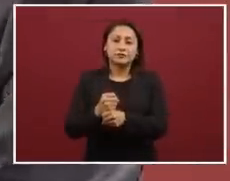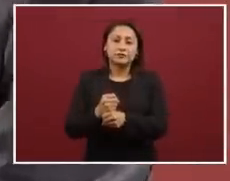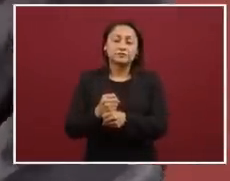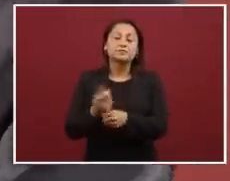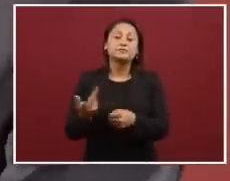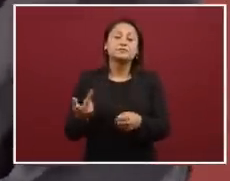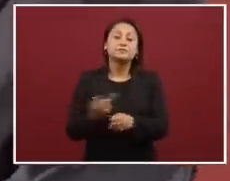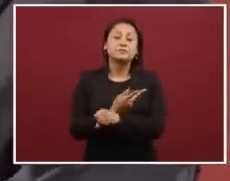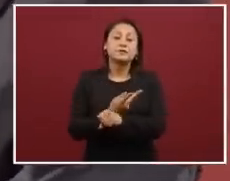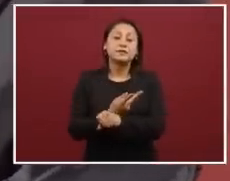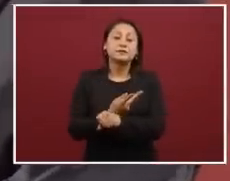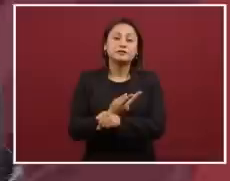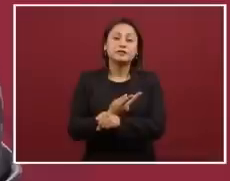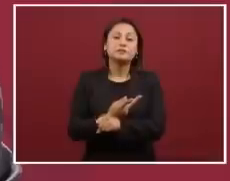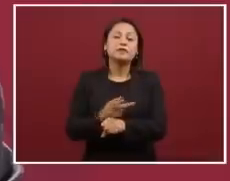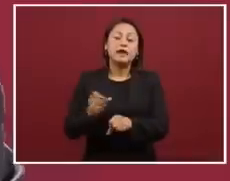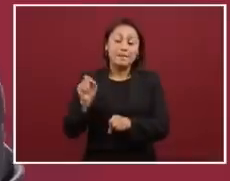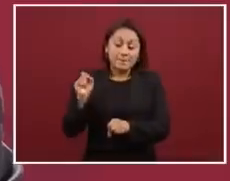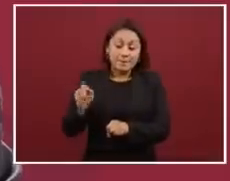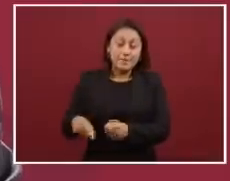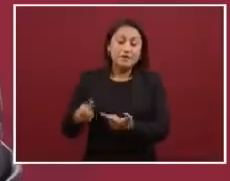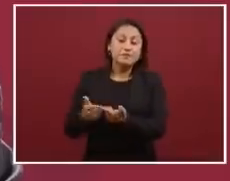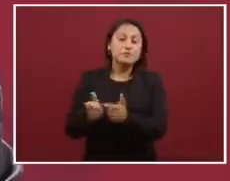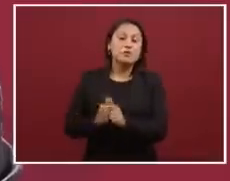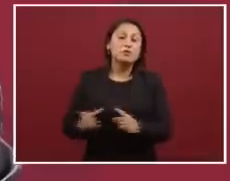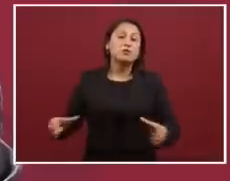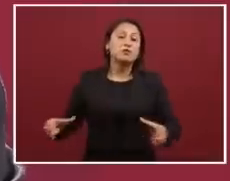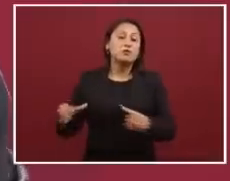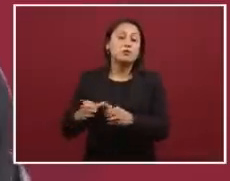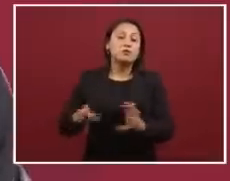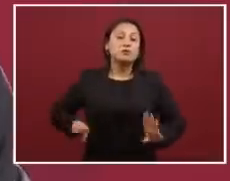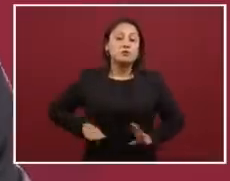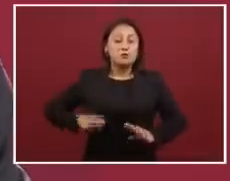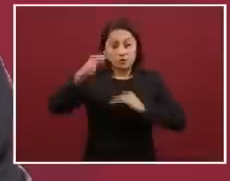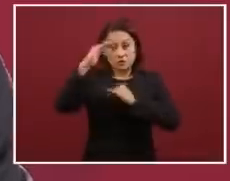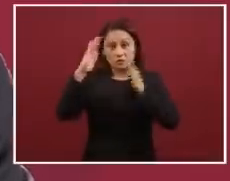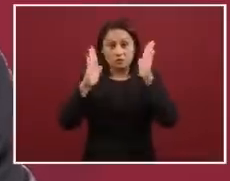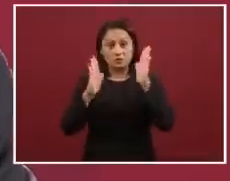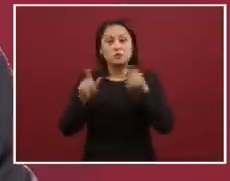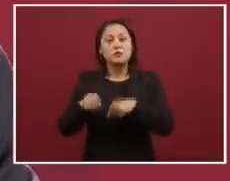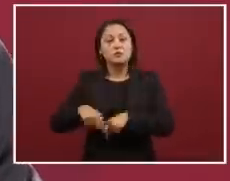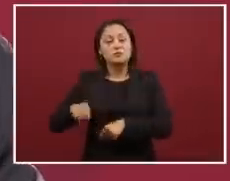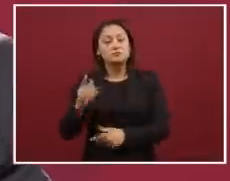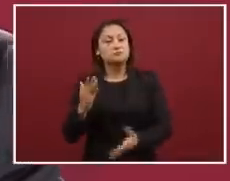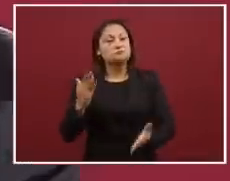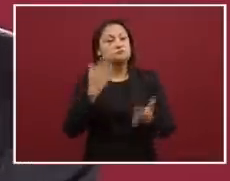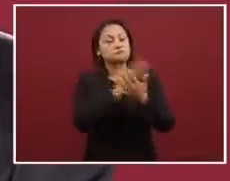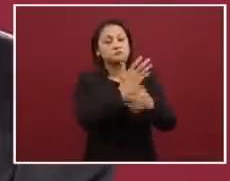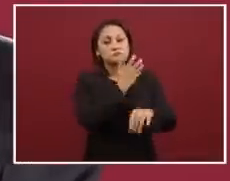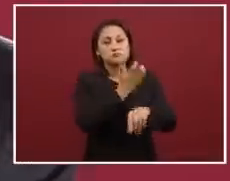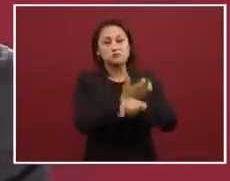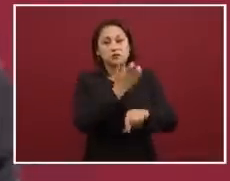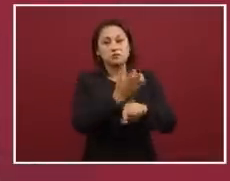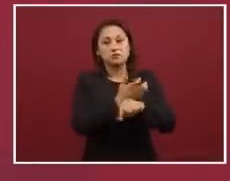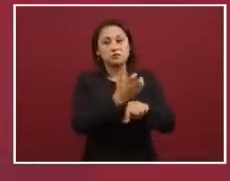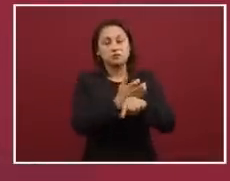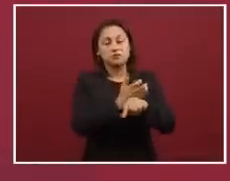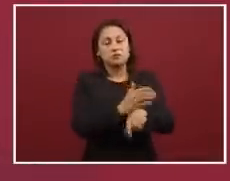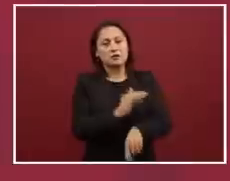Pues van también los conservadores al extranjero a buscar a